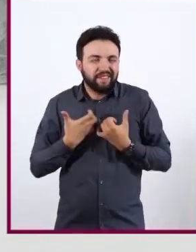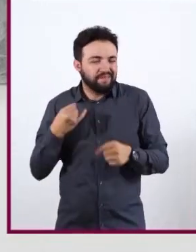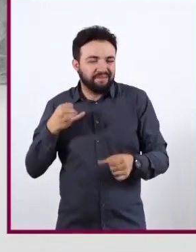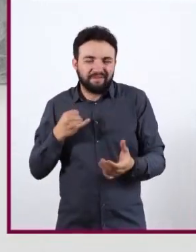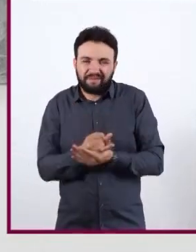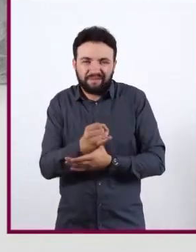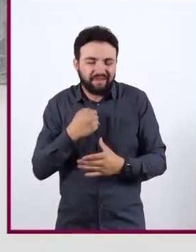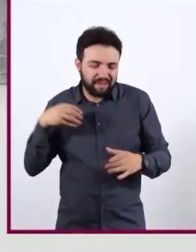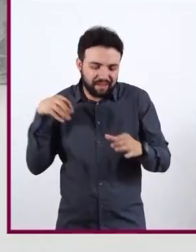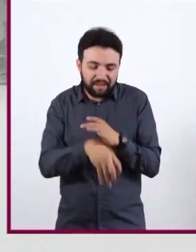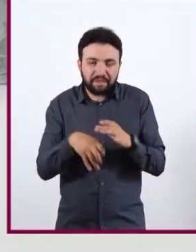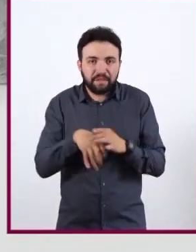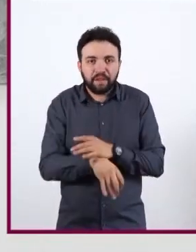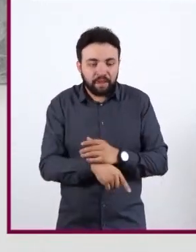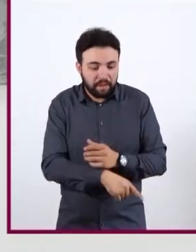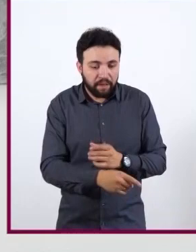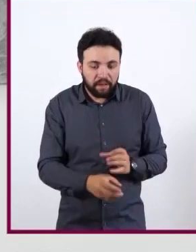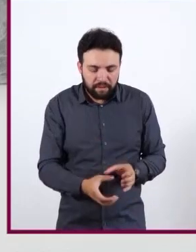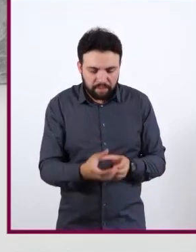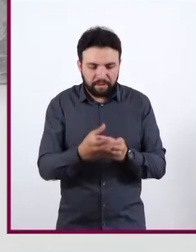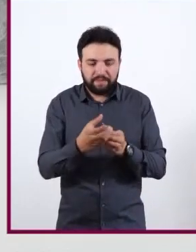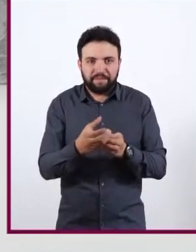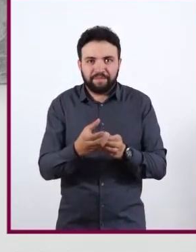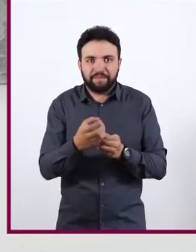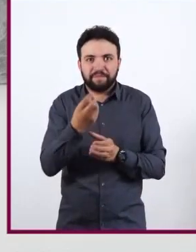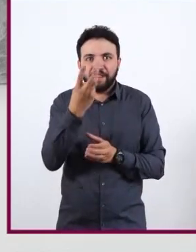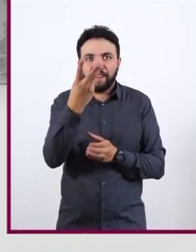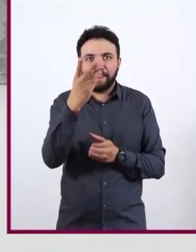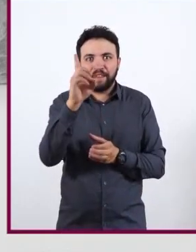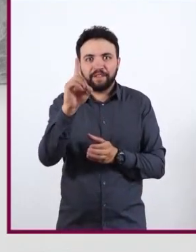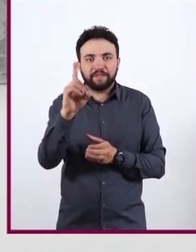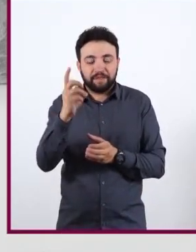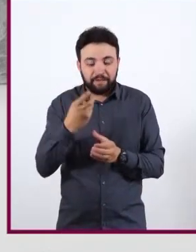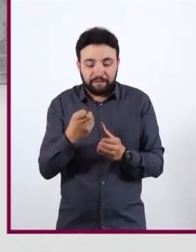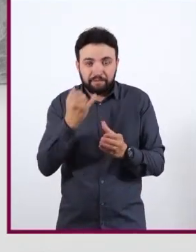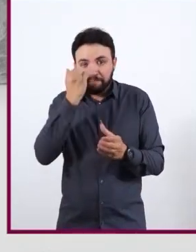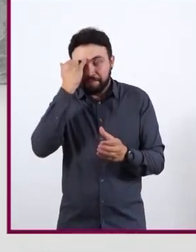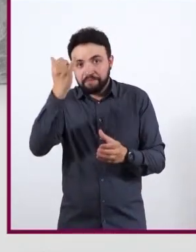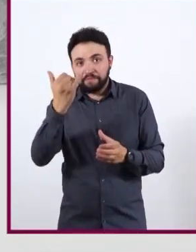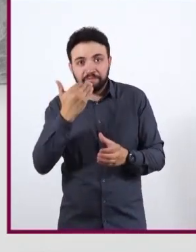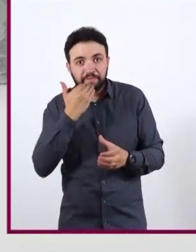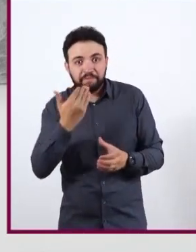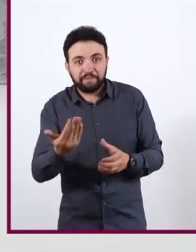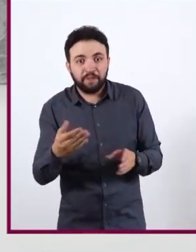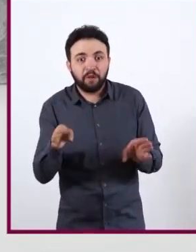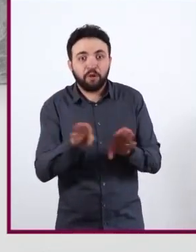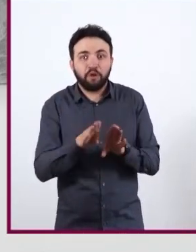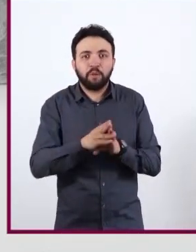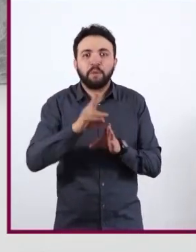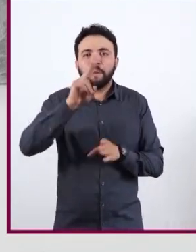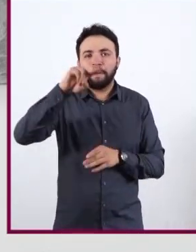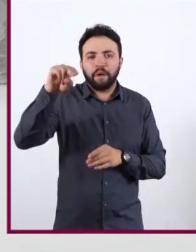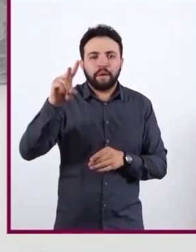objetual o lo tridimensional. Entonces, de aquí surgió también la idea de cómo la pintura, aunque aquí está